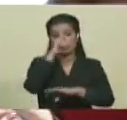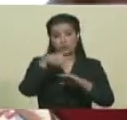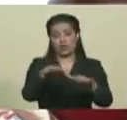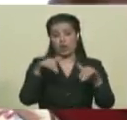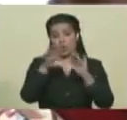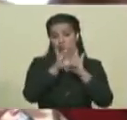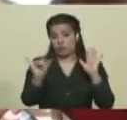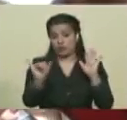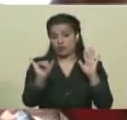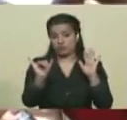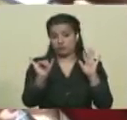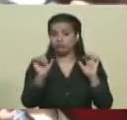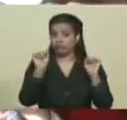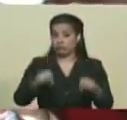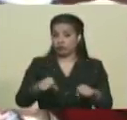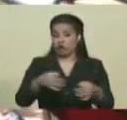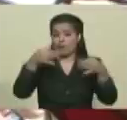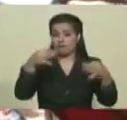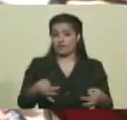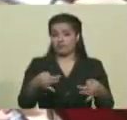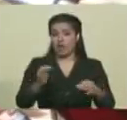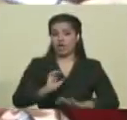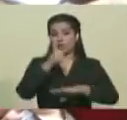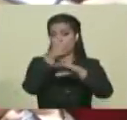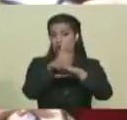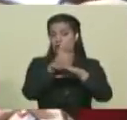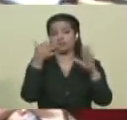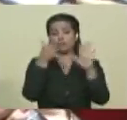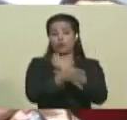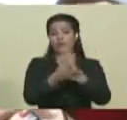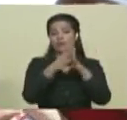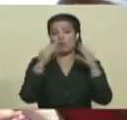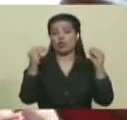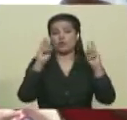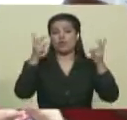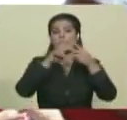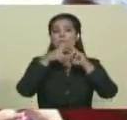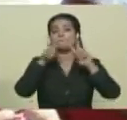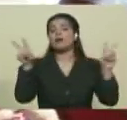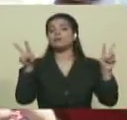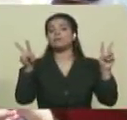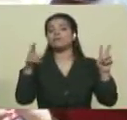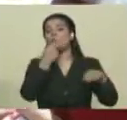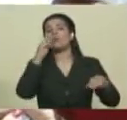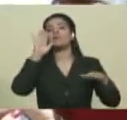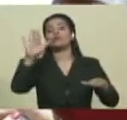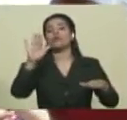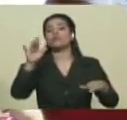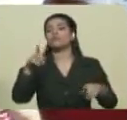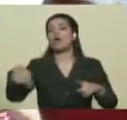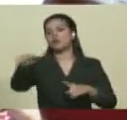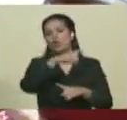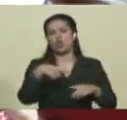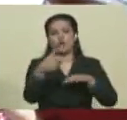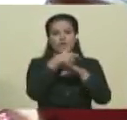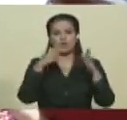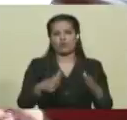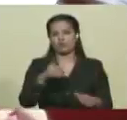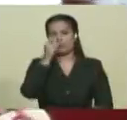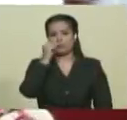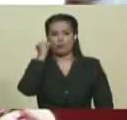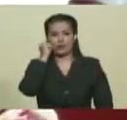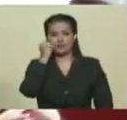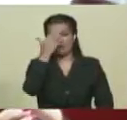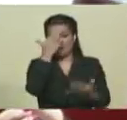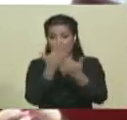Constituyente confirma su rectoría sobre el tema de la paz al llamar a juramentar a los señores gobernadores y gobernadoras electos